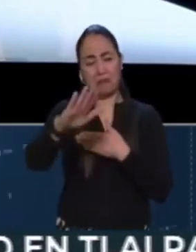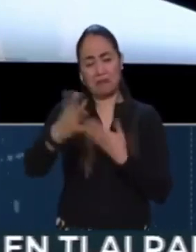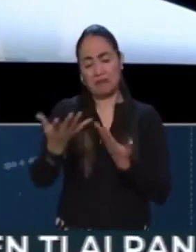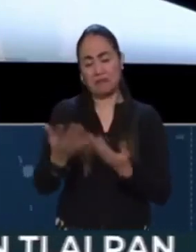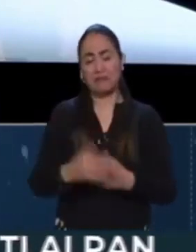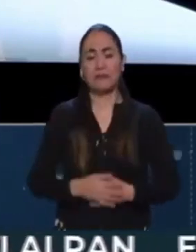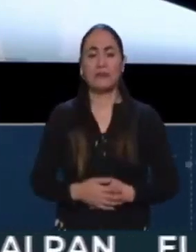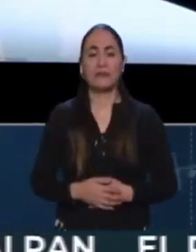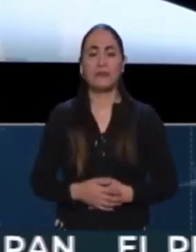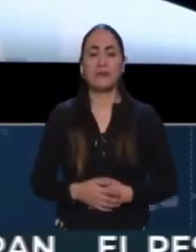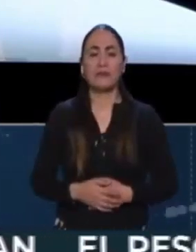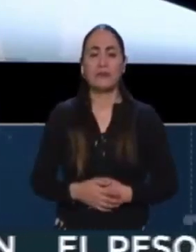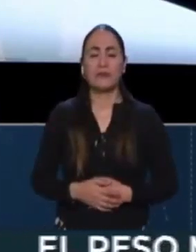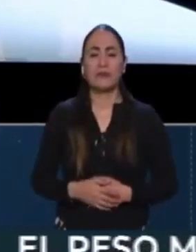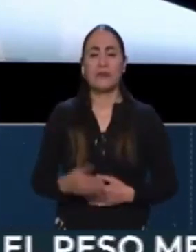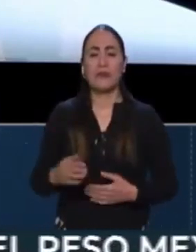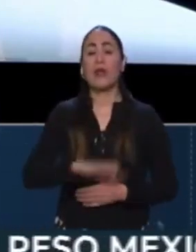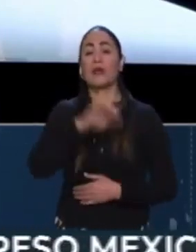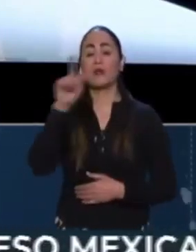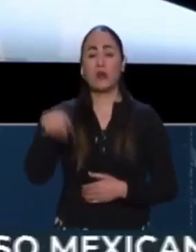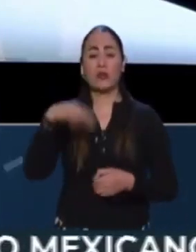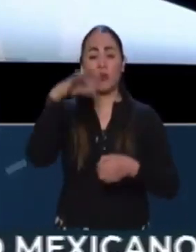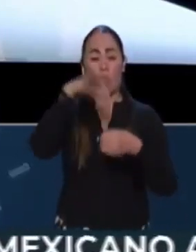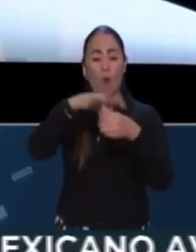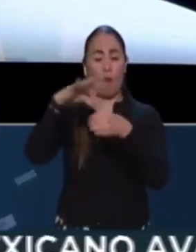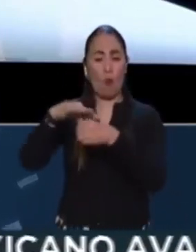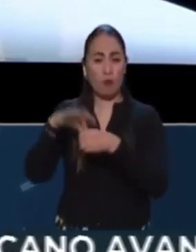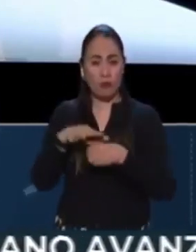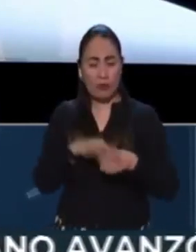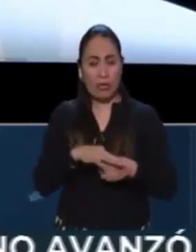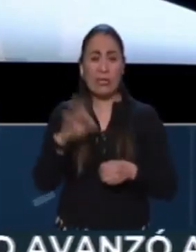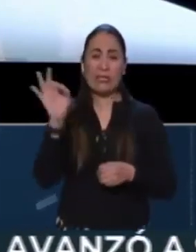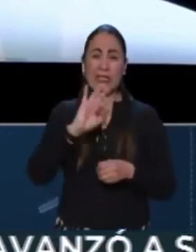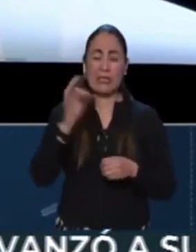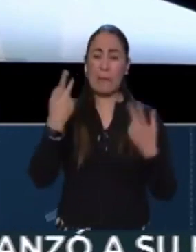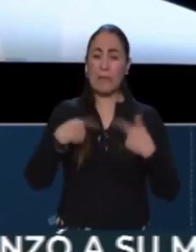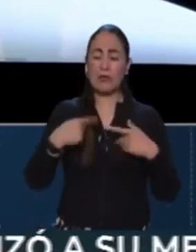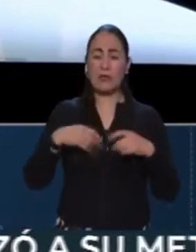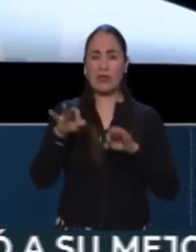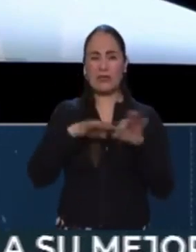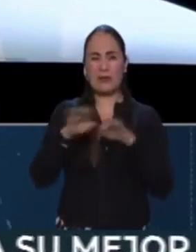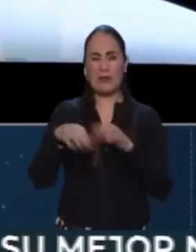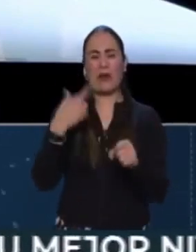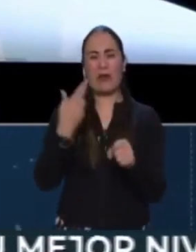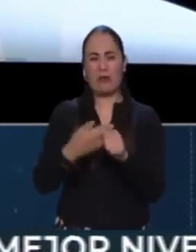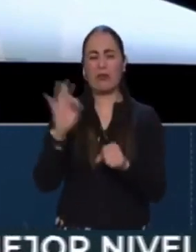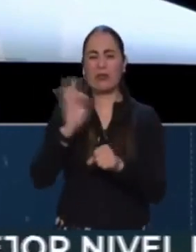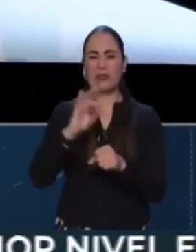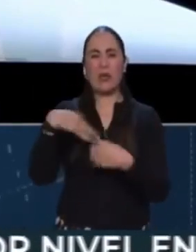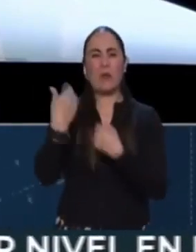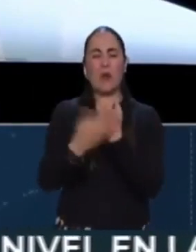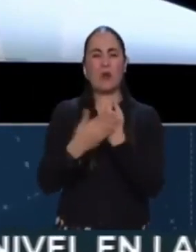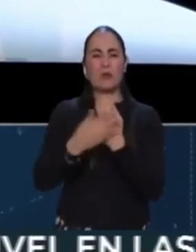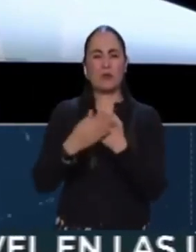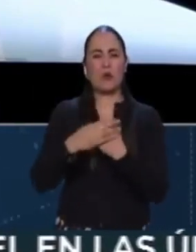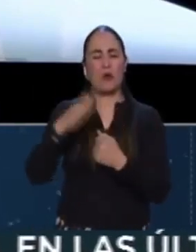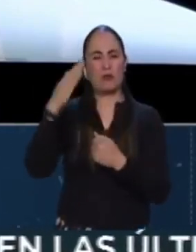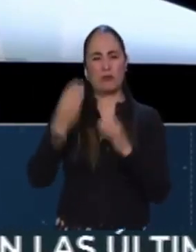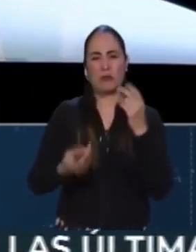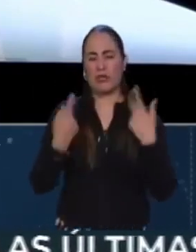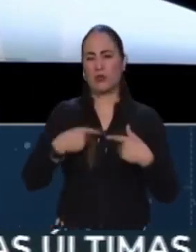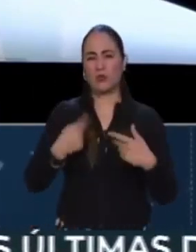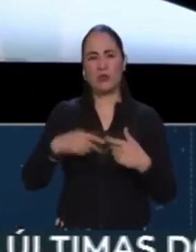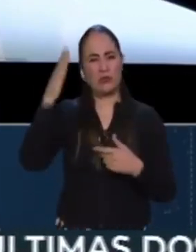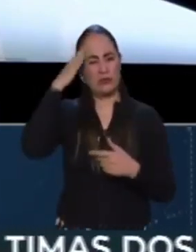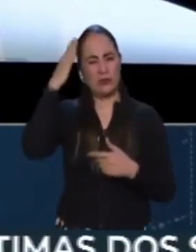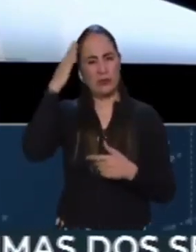Entonces, a la hora de la votación, yo supongo que los trabajadores sabrán elegir a nuevos líderes con nuevas